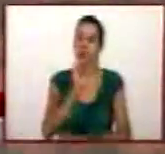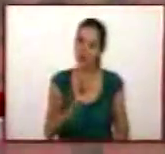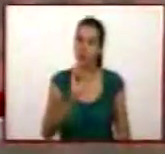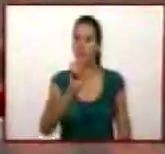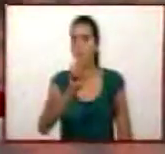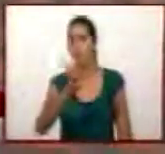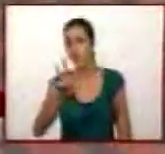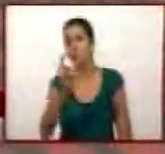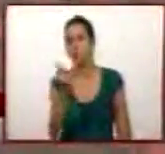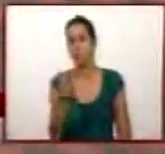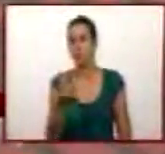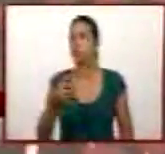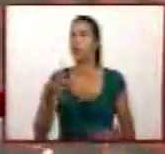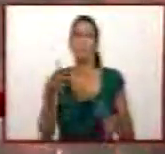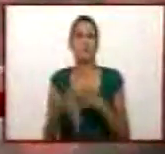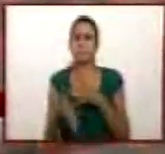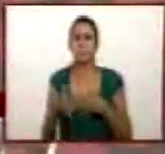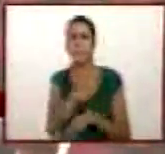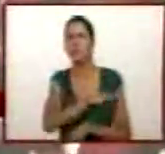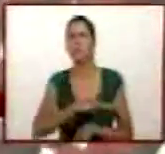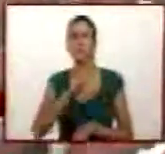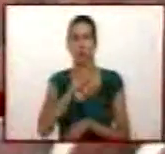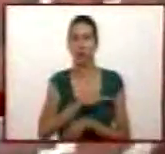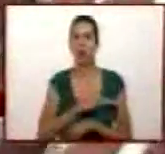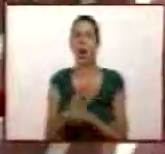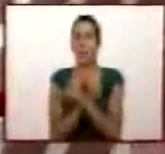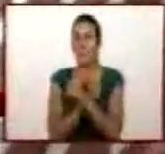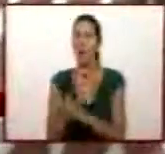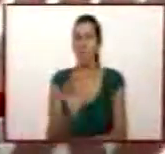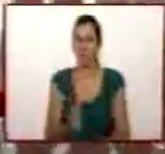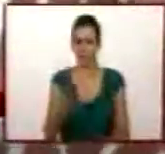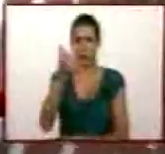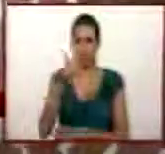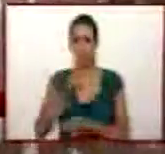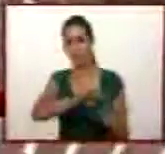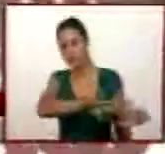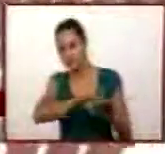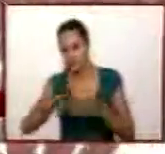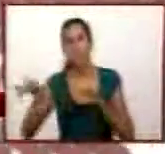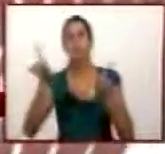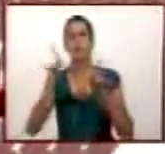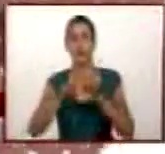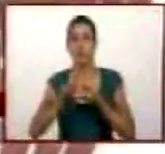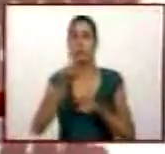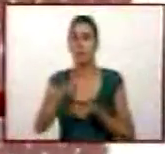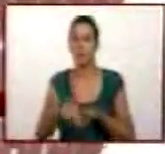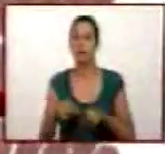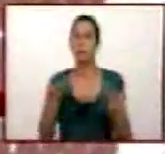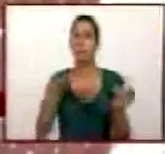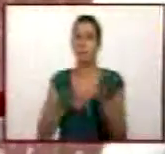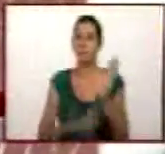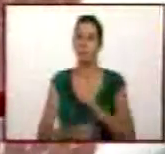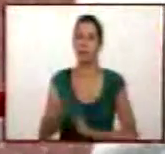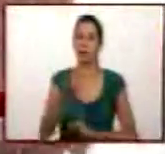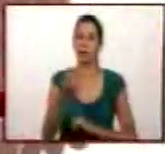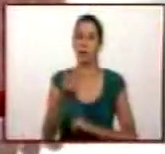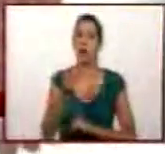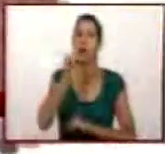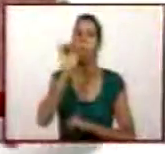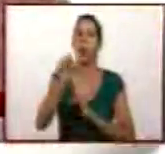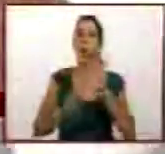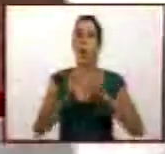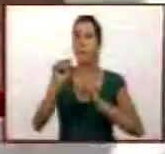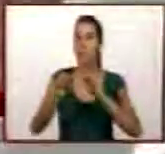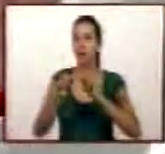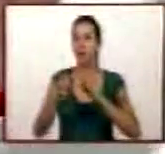127.326.024 bolívares, esto en el marco de la gran misión en Amor Mayor. Igualmente, se aprobaron recursos para la compra de